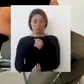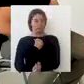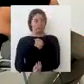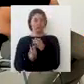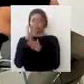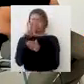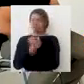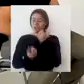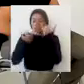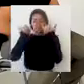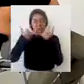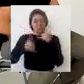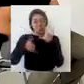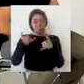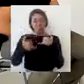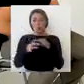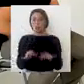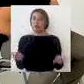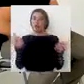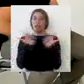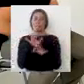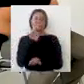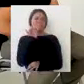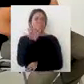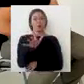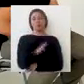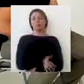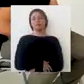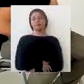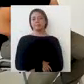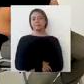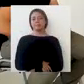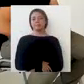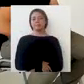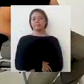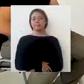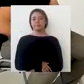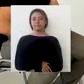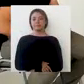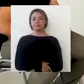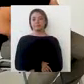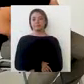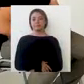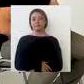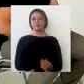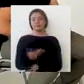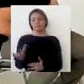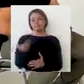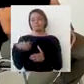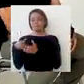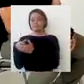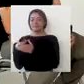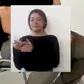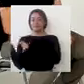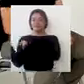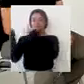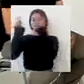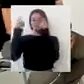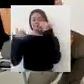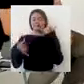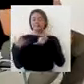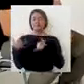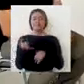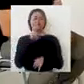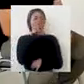del juego es supremamente relevante acá y desde el juego de rol. Fantástico. Mirod, ¿y